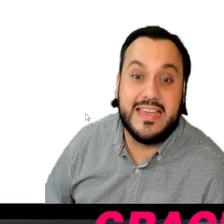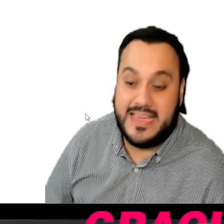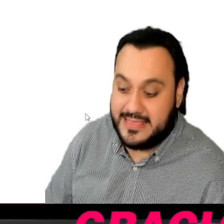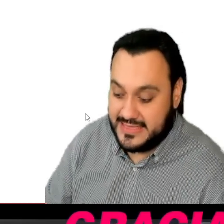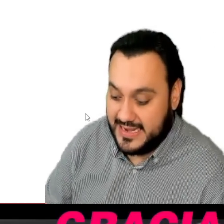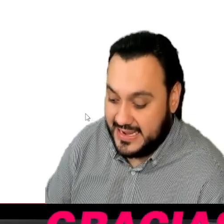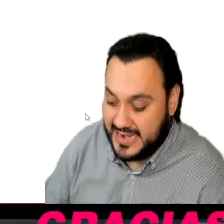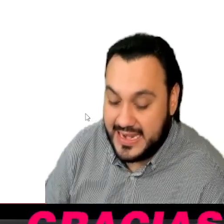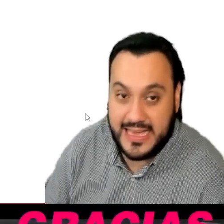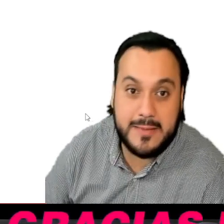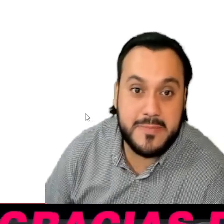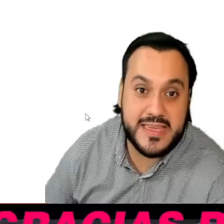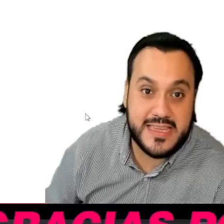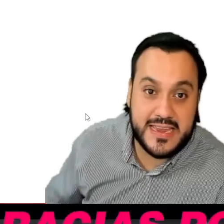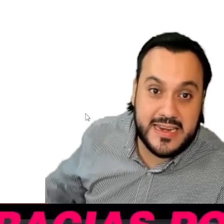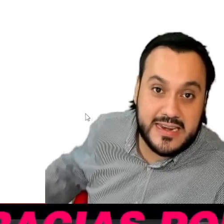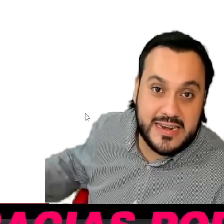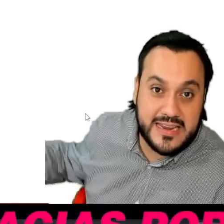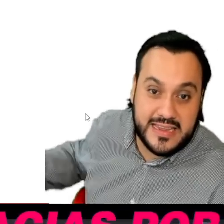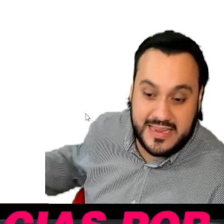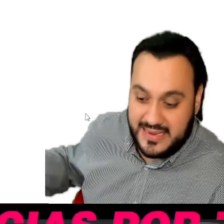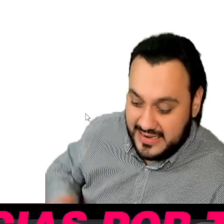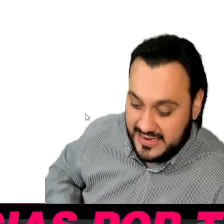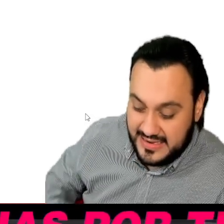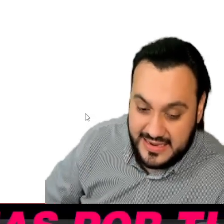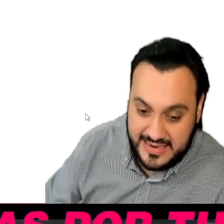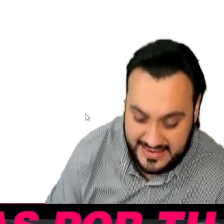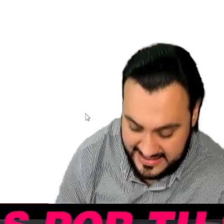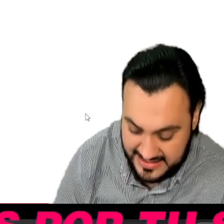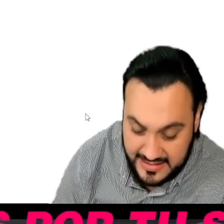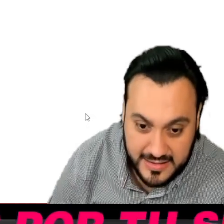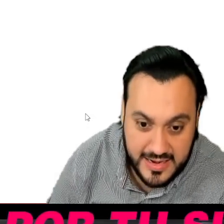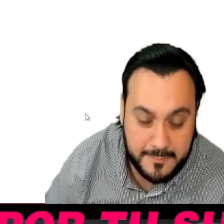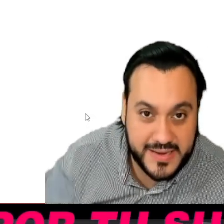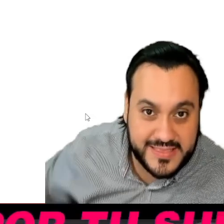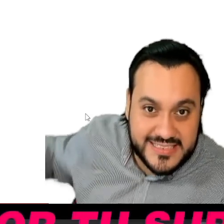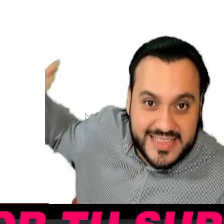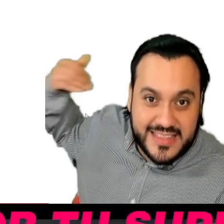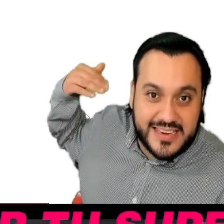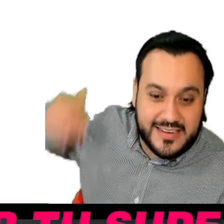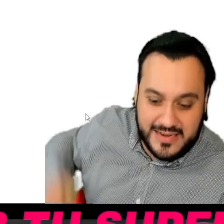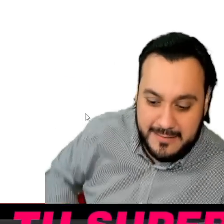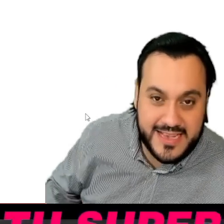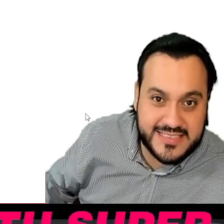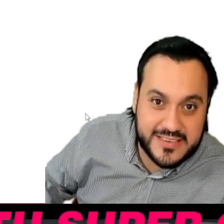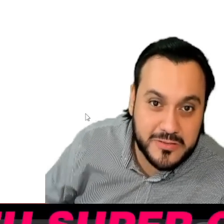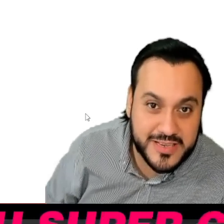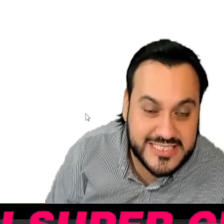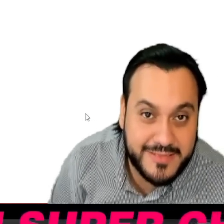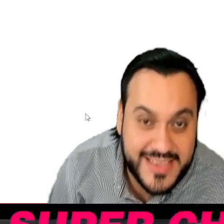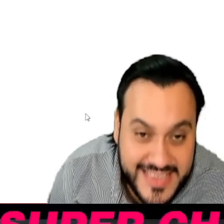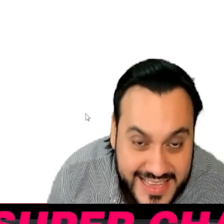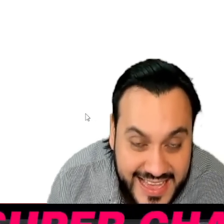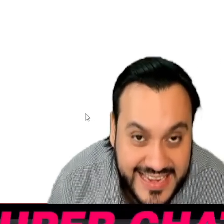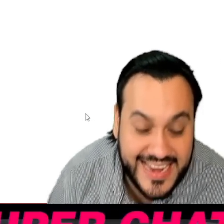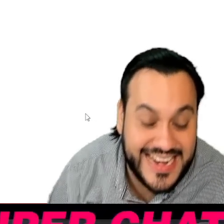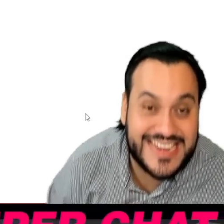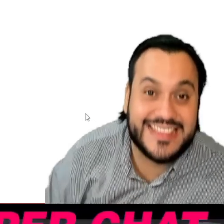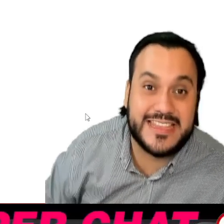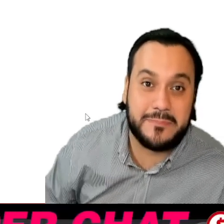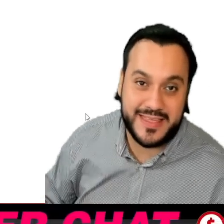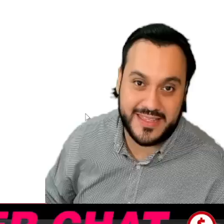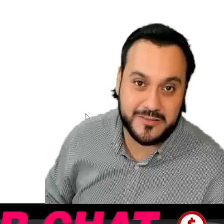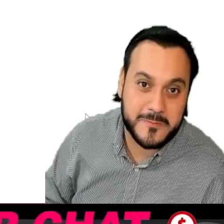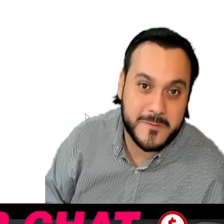entre la cama y él la parte esta de la base que estaba ahí y la